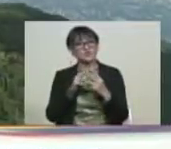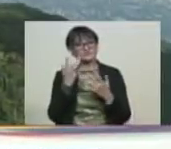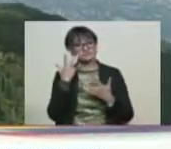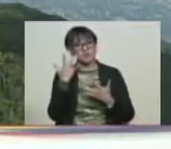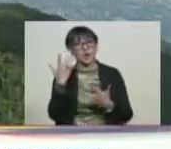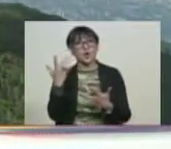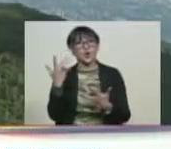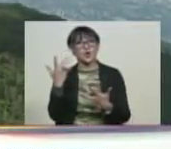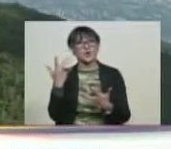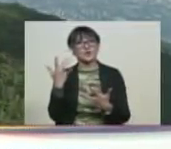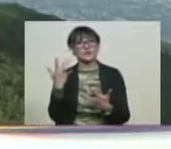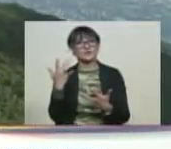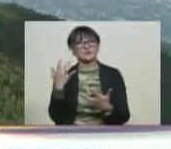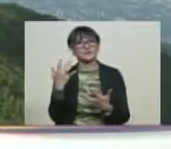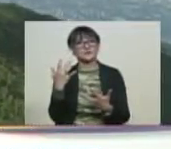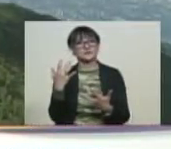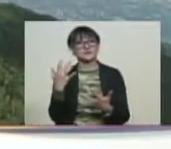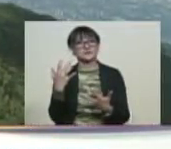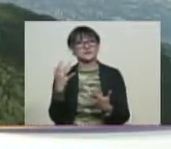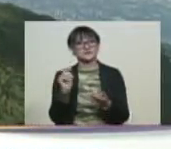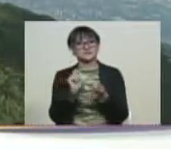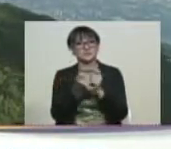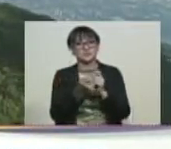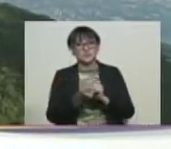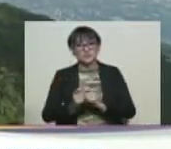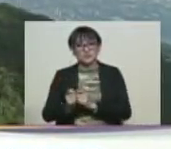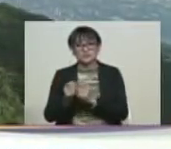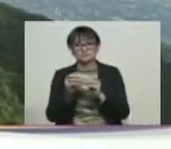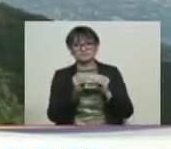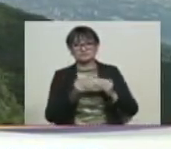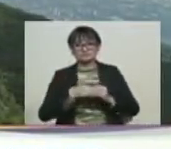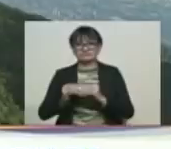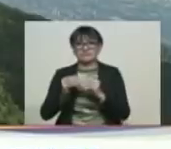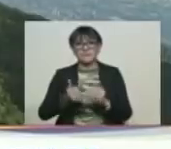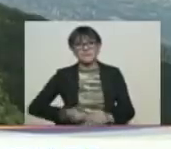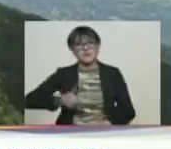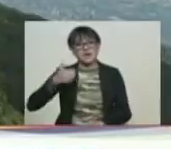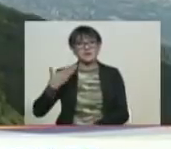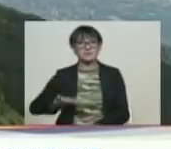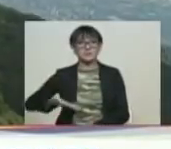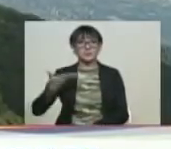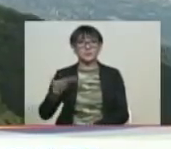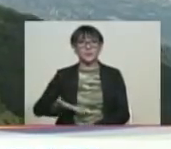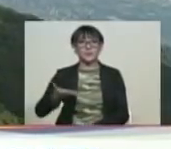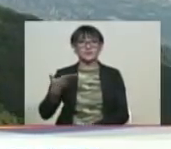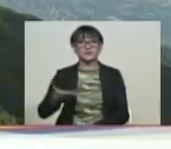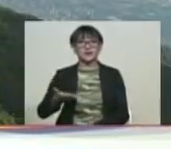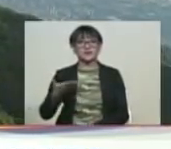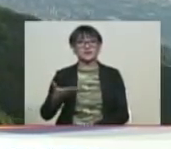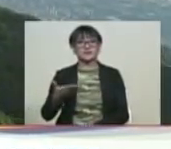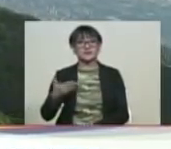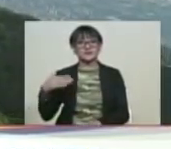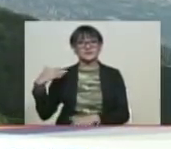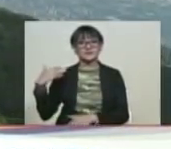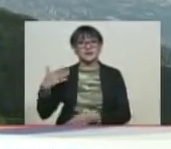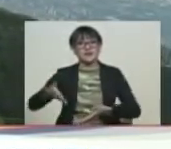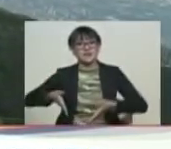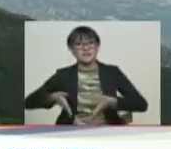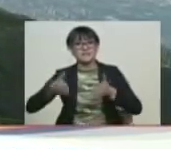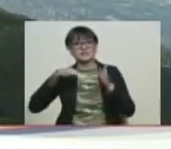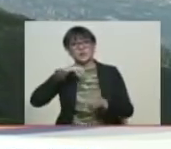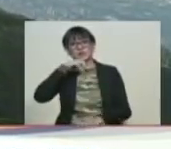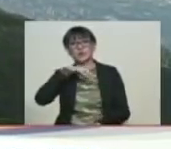viera lo que ha sido la restauración artística más importante que se haya hecho de un